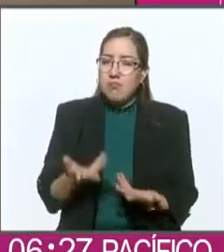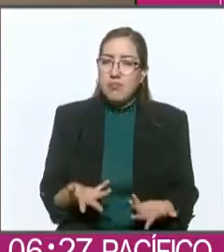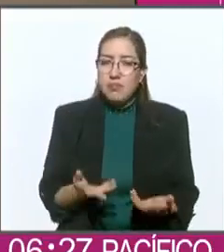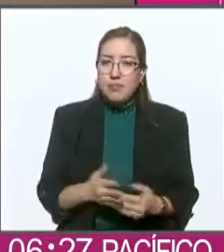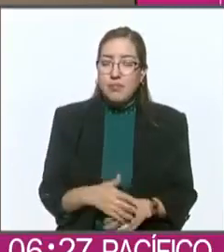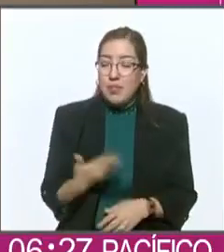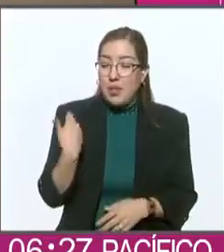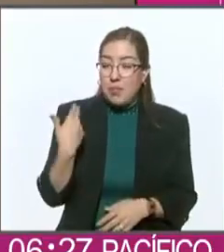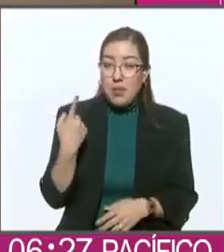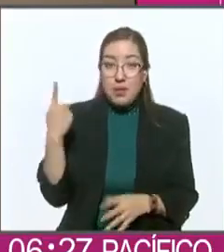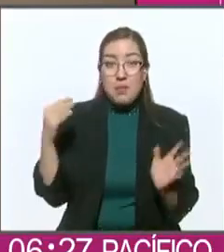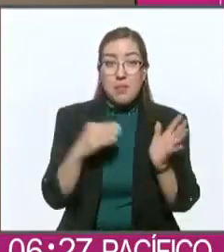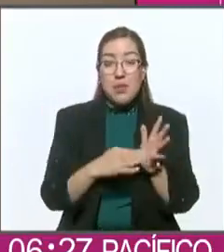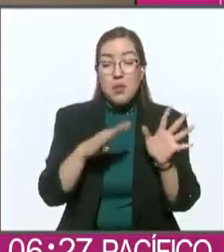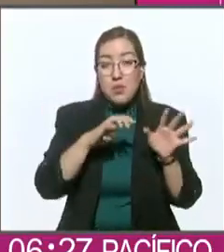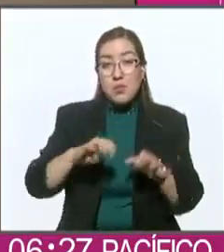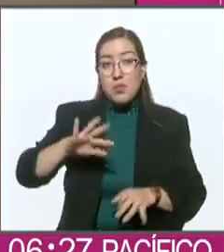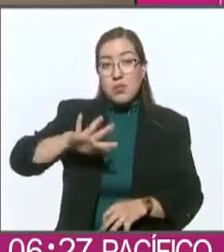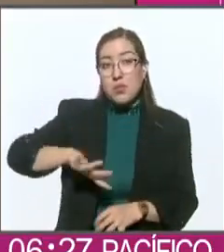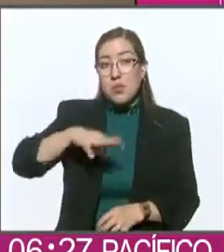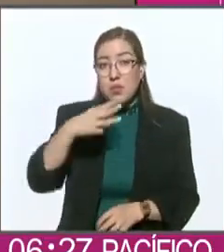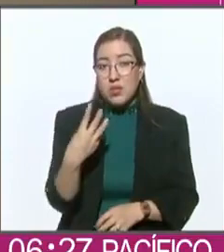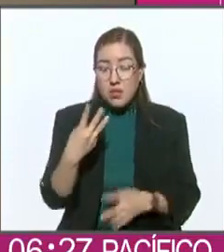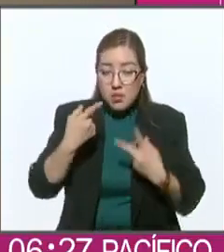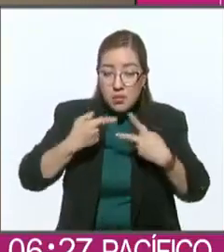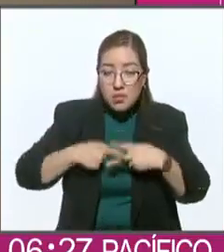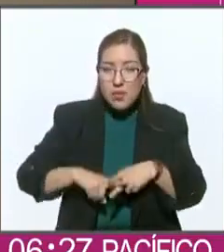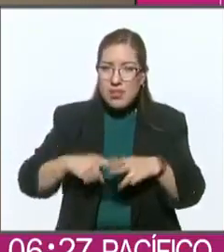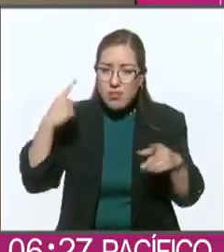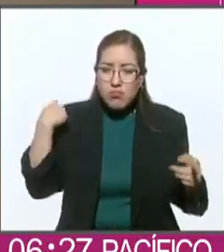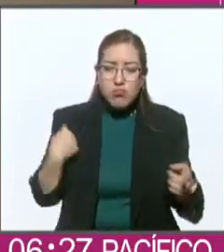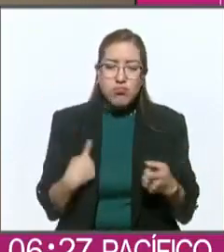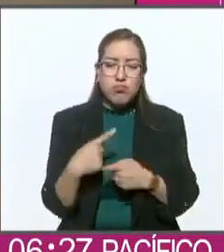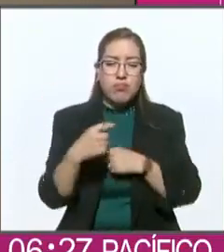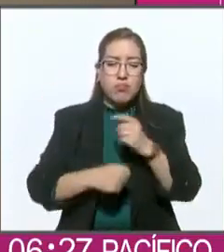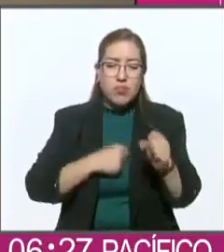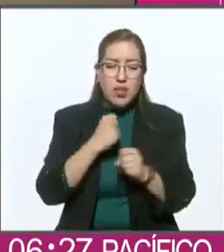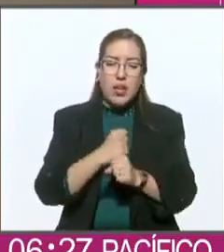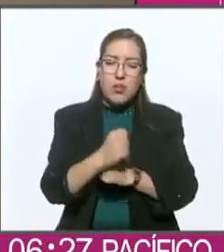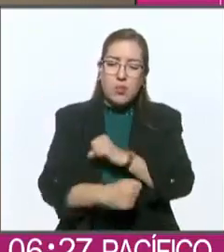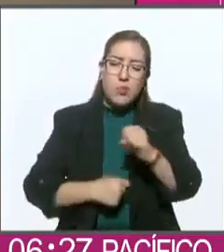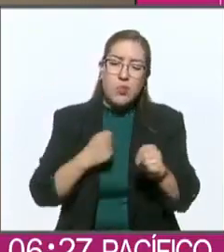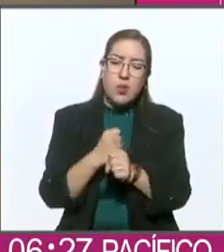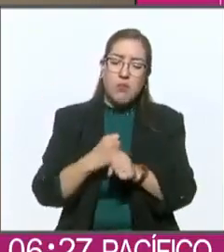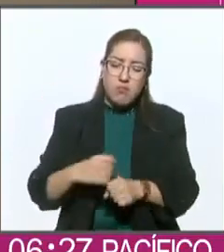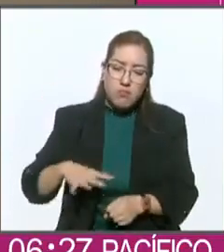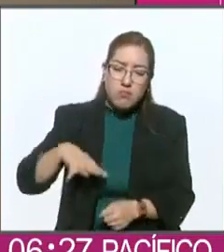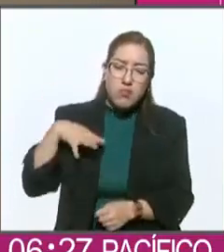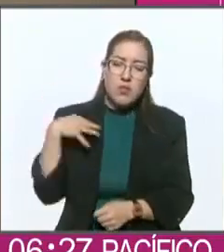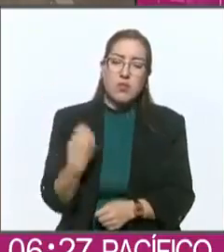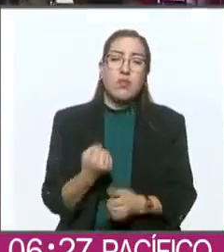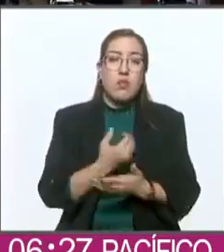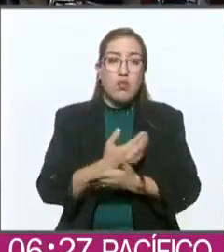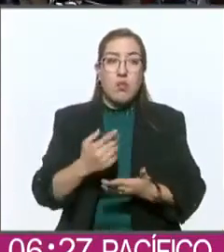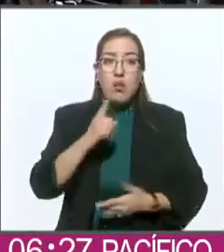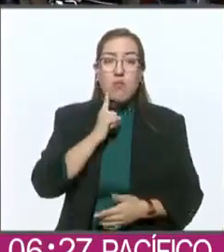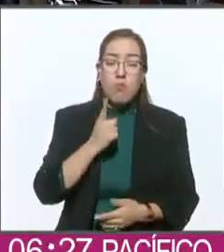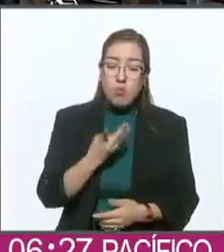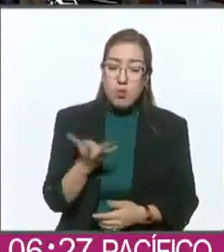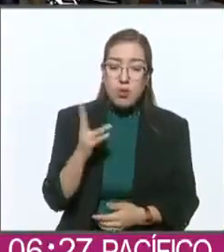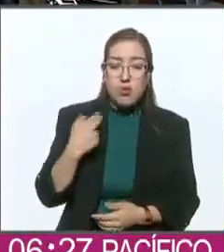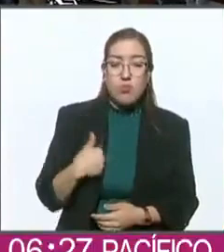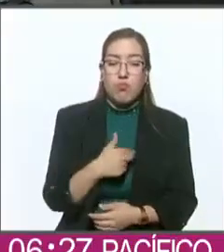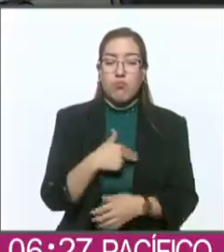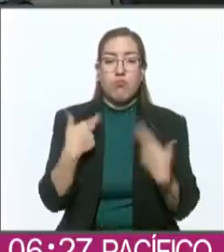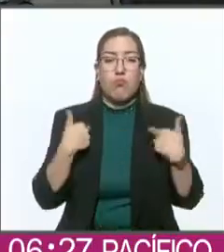en 1953. Hemos luchado durante años y las mujeres que hoy representamos, en este